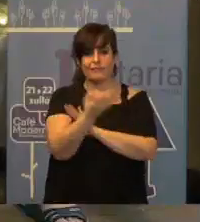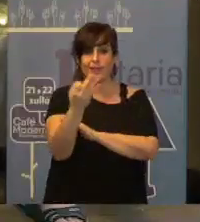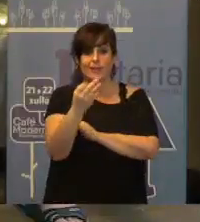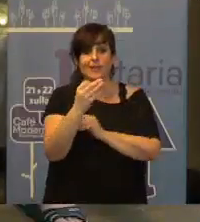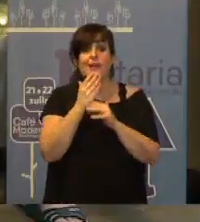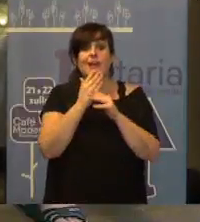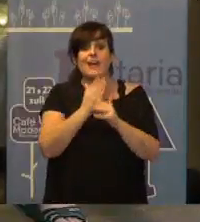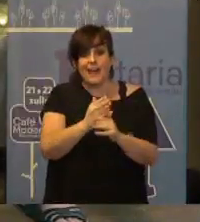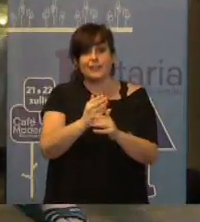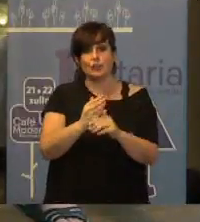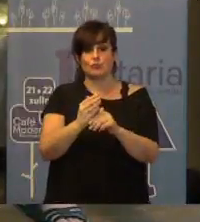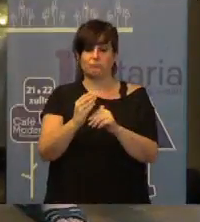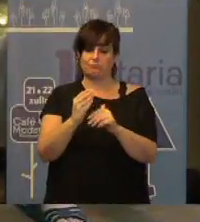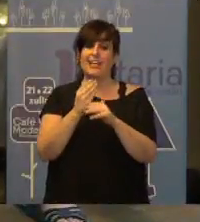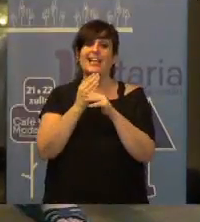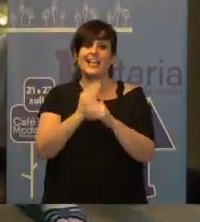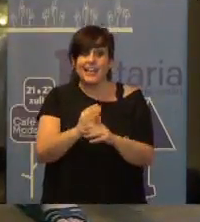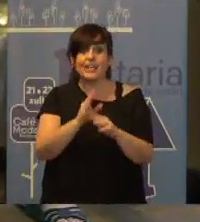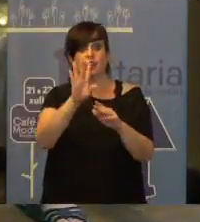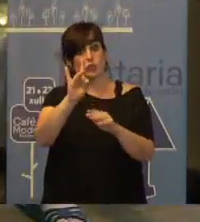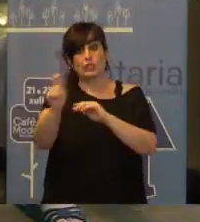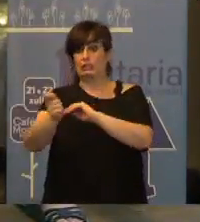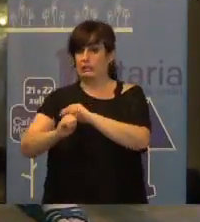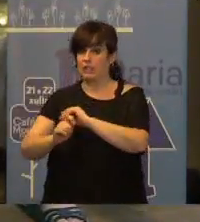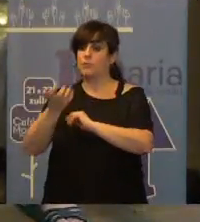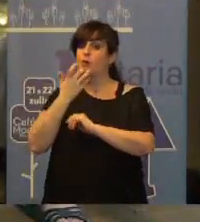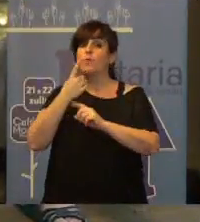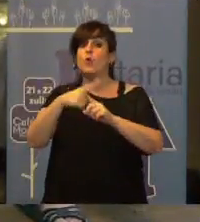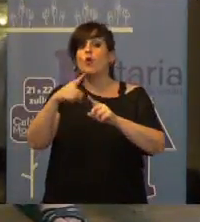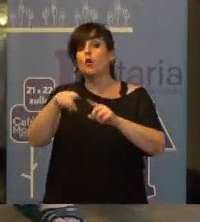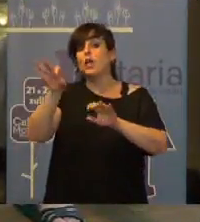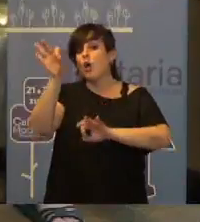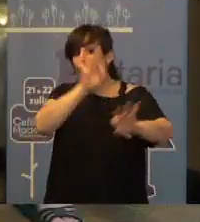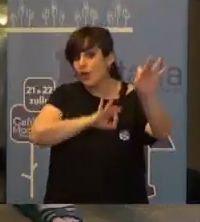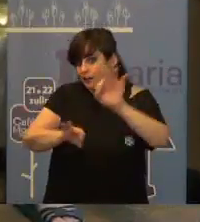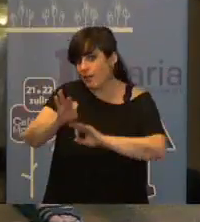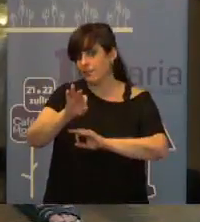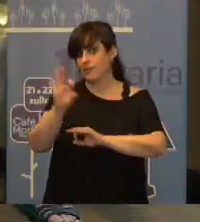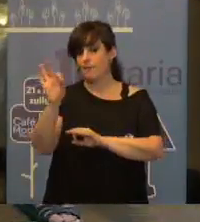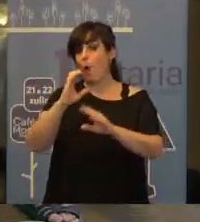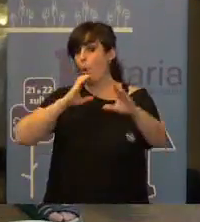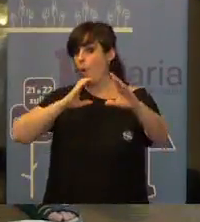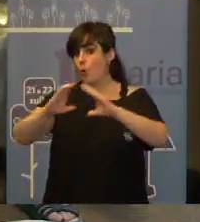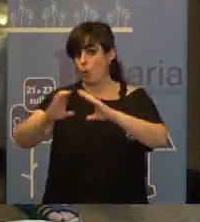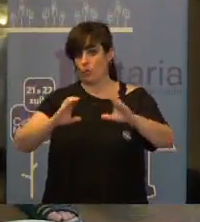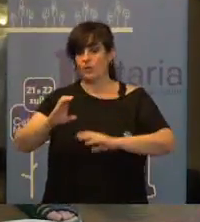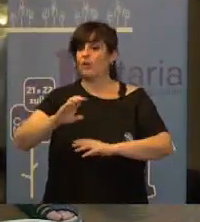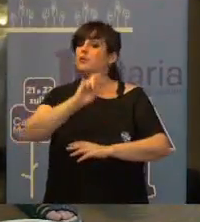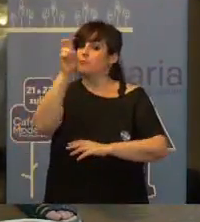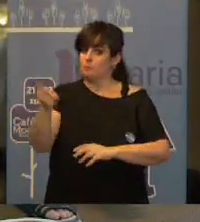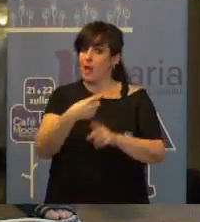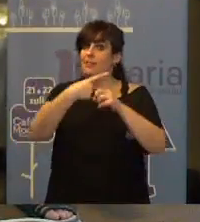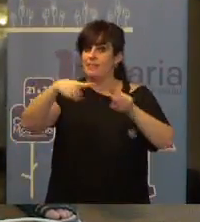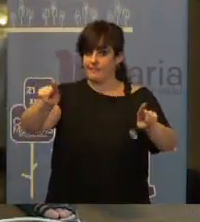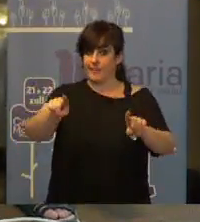táctica. Todo o demais, organizativo, comunicativo, é táctica. Así que, efectivamente, eu non